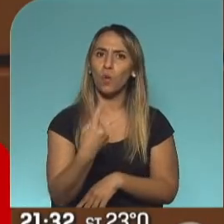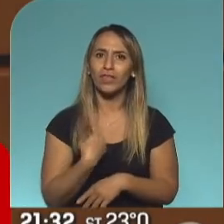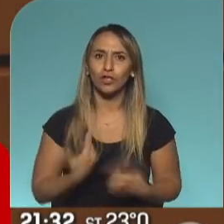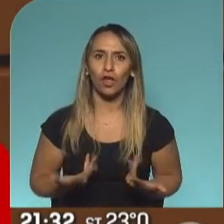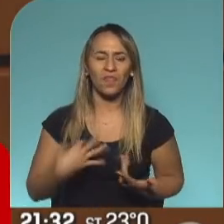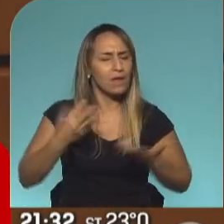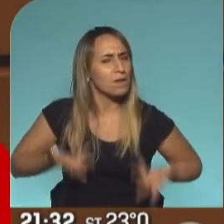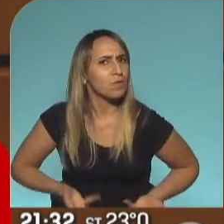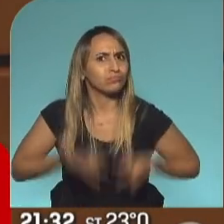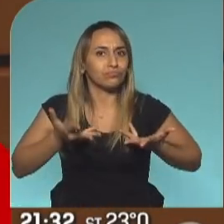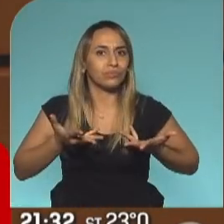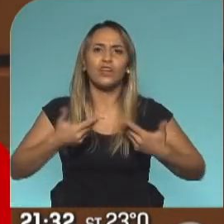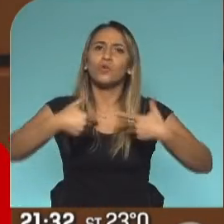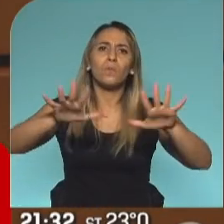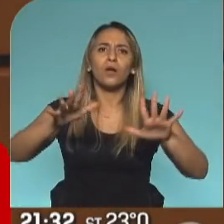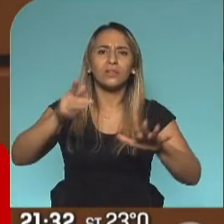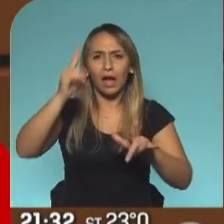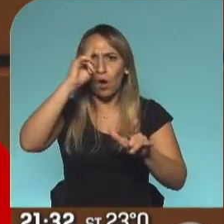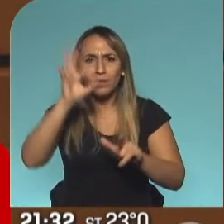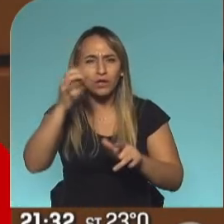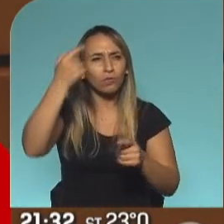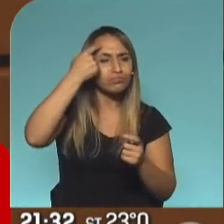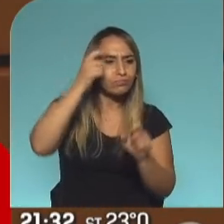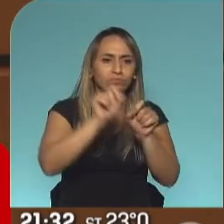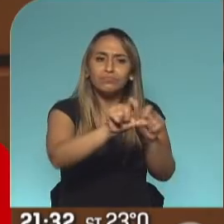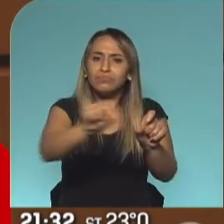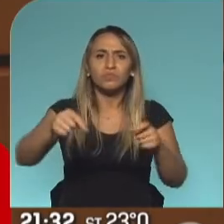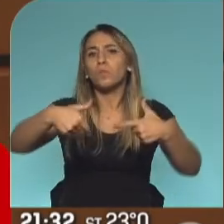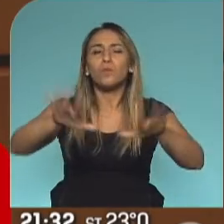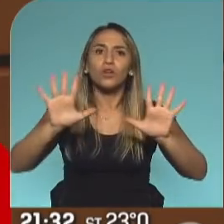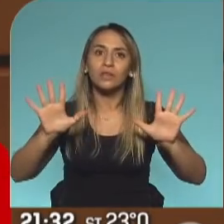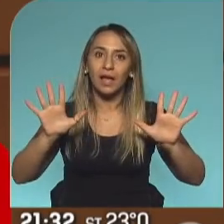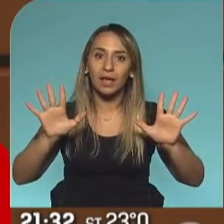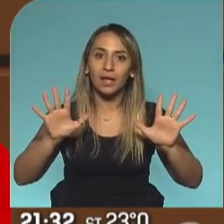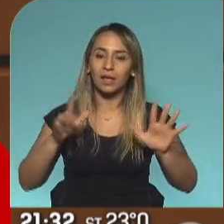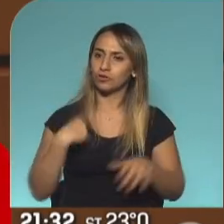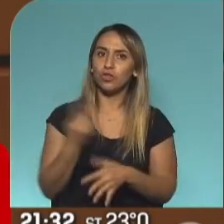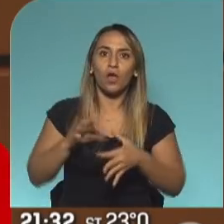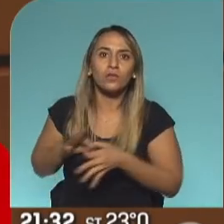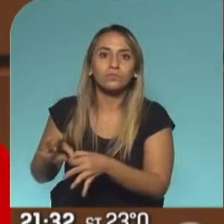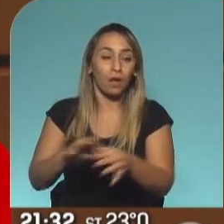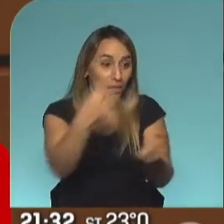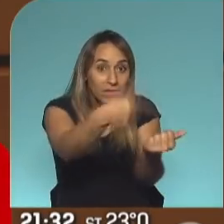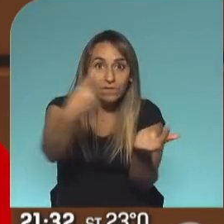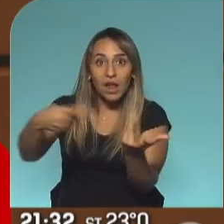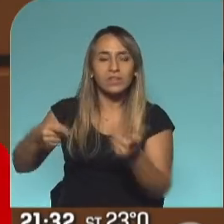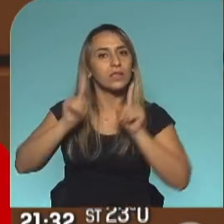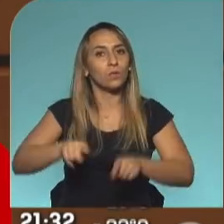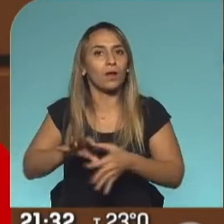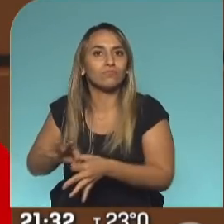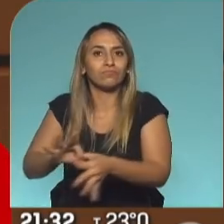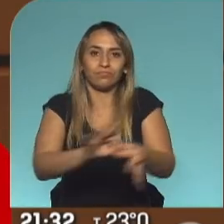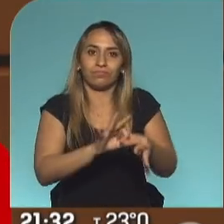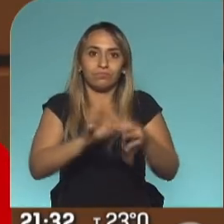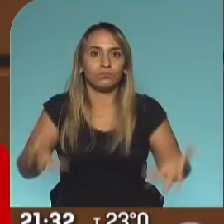importa cómo piensa cada uno. Tenemos que ser capaces de construir en la diversidad. Acá no